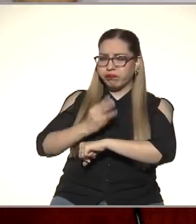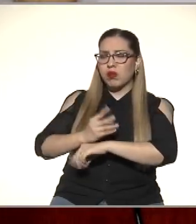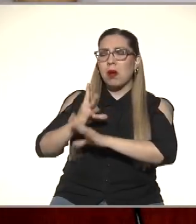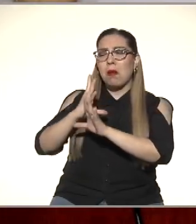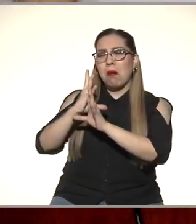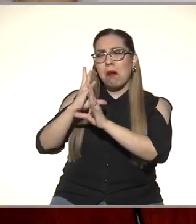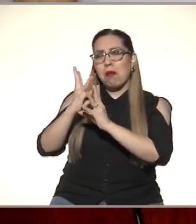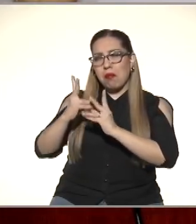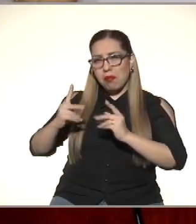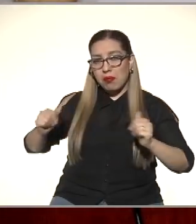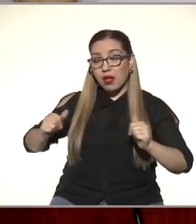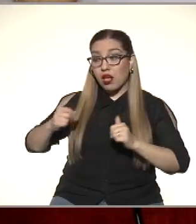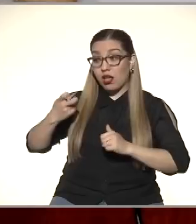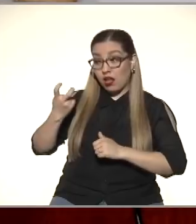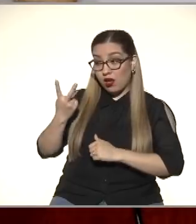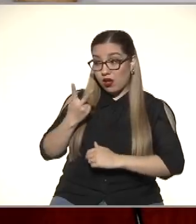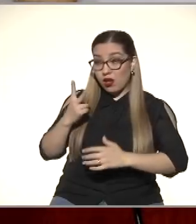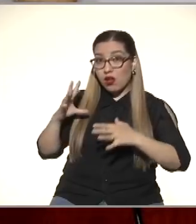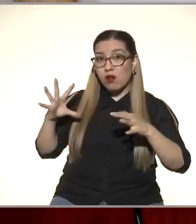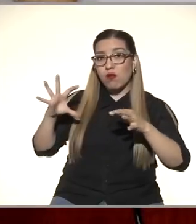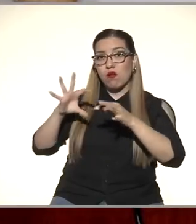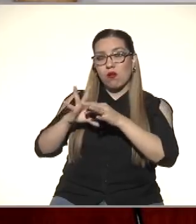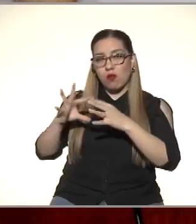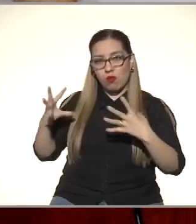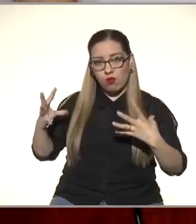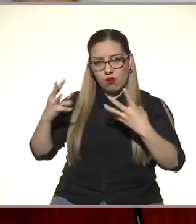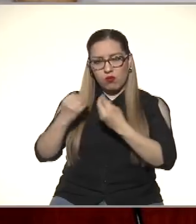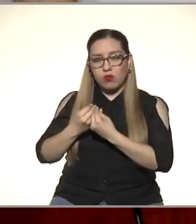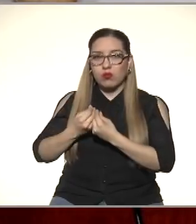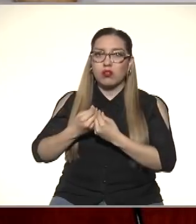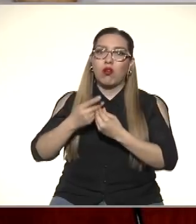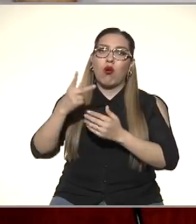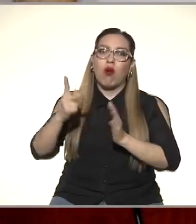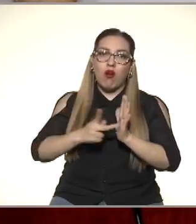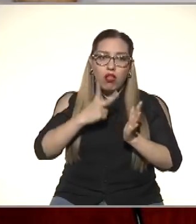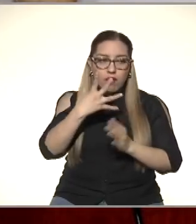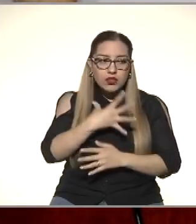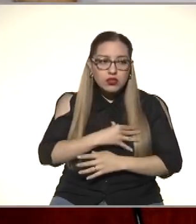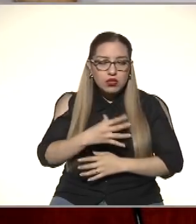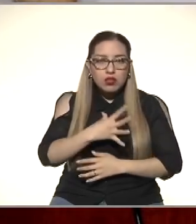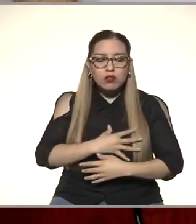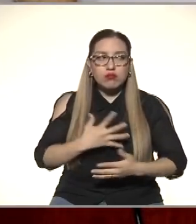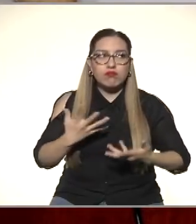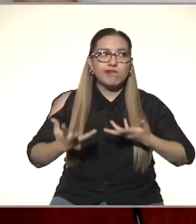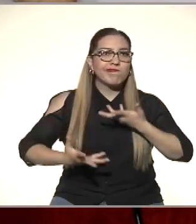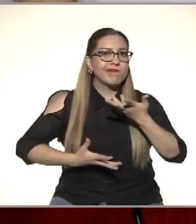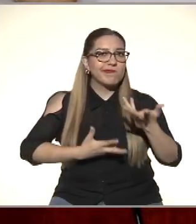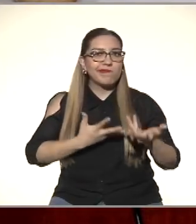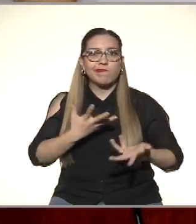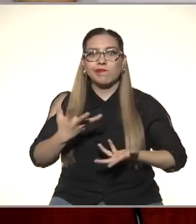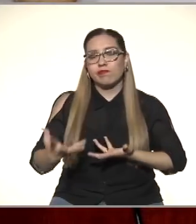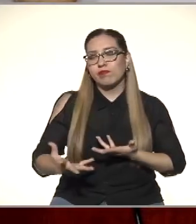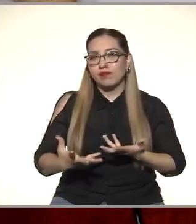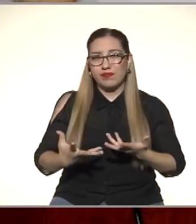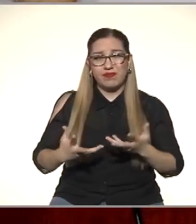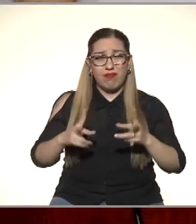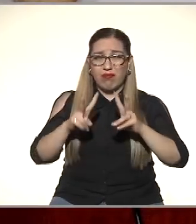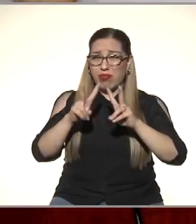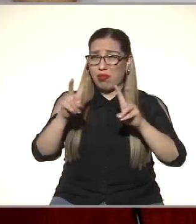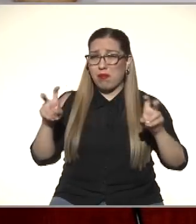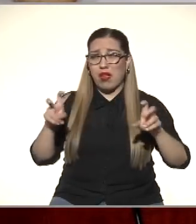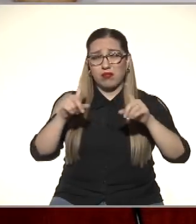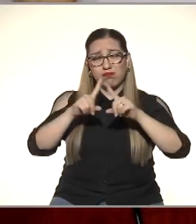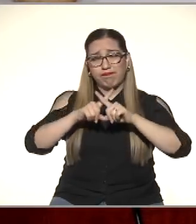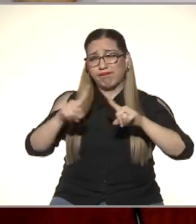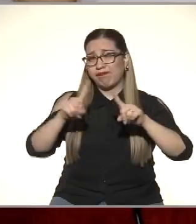continuar juntos y estos hijos vuelven a quedar en medio de la situación de los padres. En fin, de todo esto y de cómo se